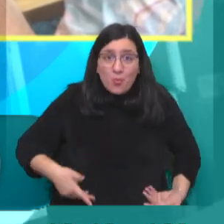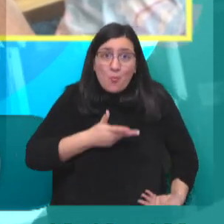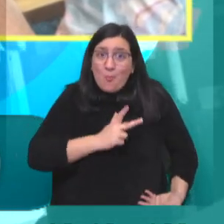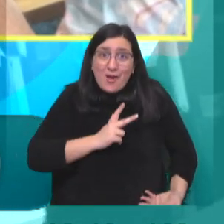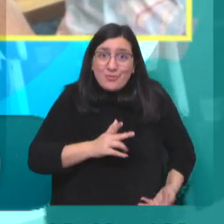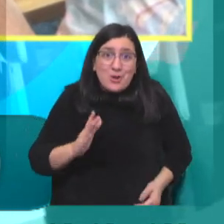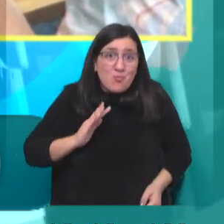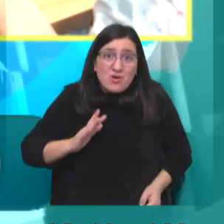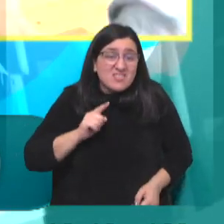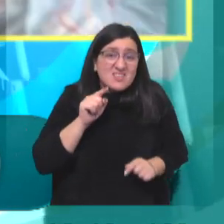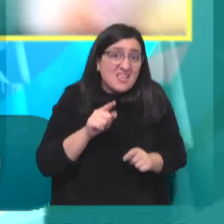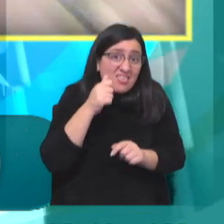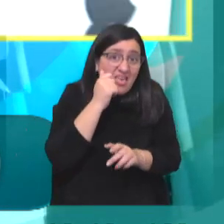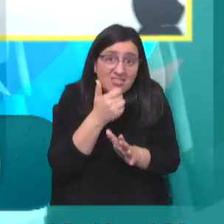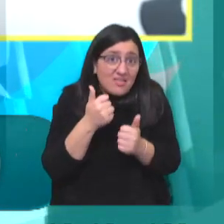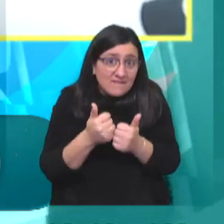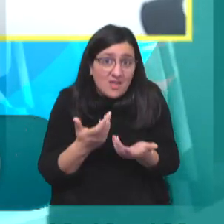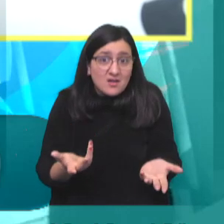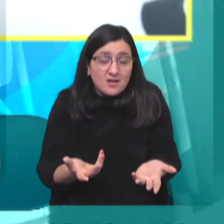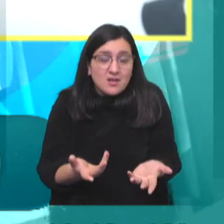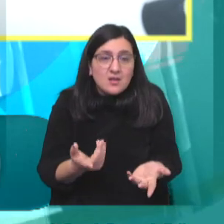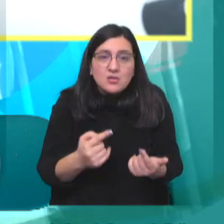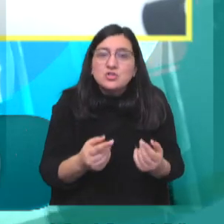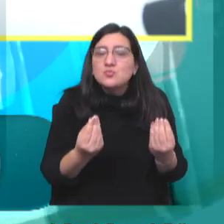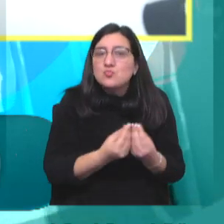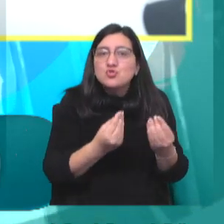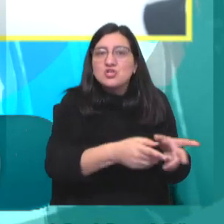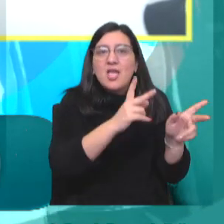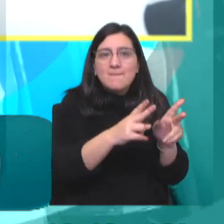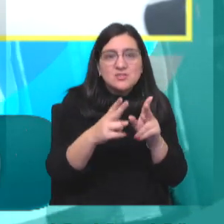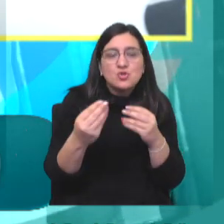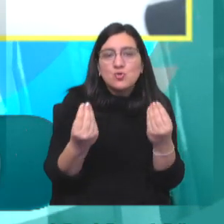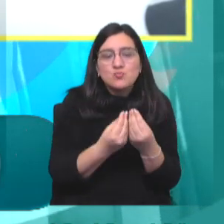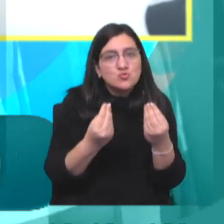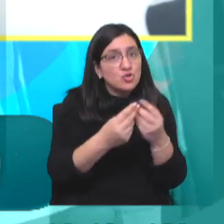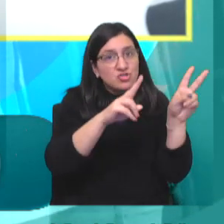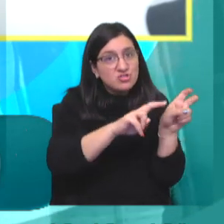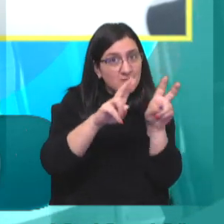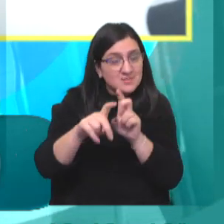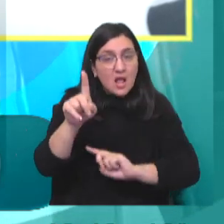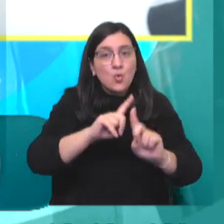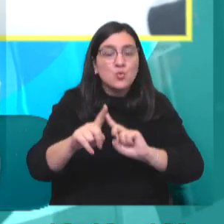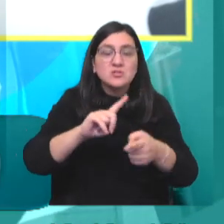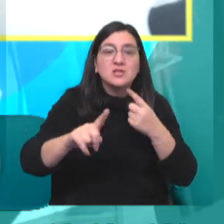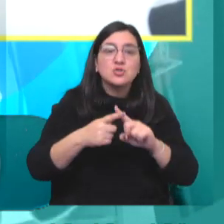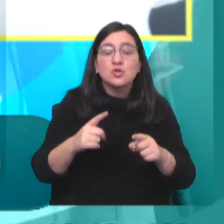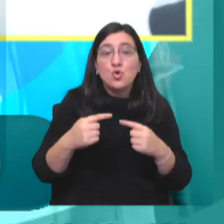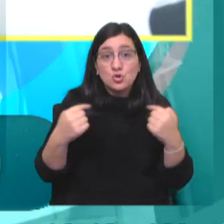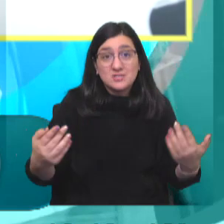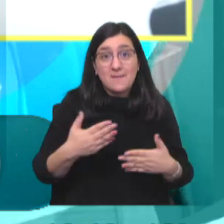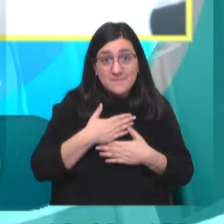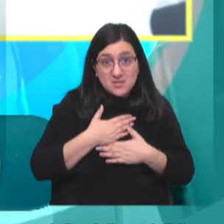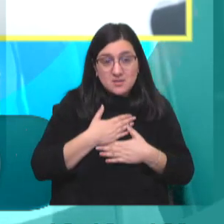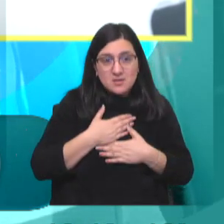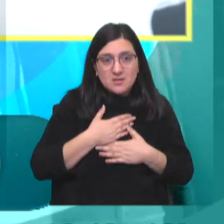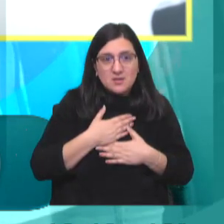esa edad sin cirugías. Y así han pasado muchos episodios con muchos disparadores, algunos que tienen que ver con cosas que me pasan a mí, pero trato de que